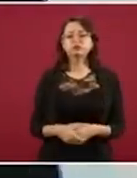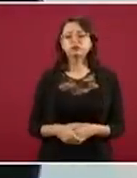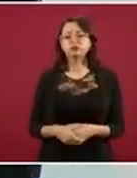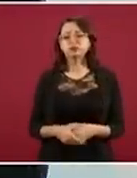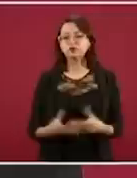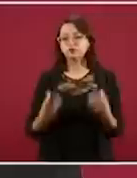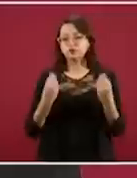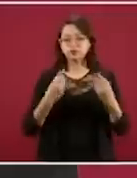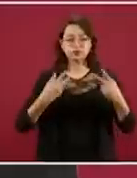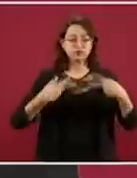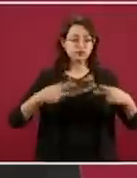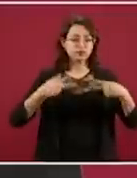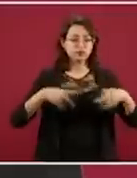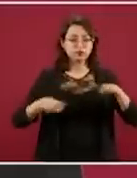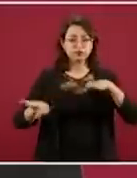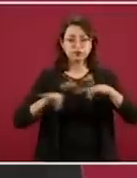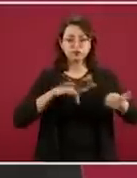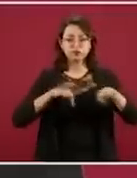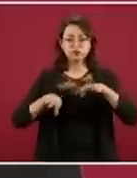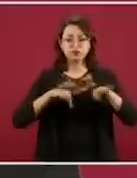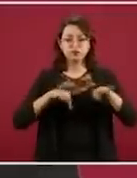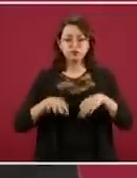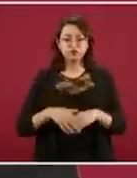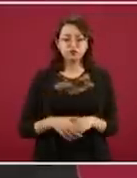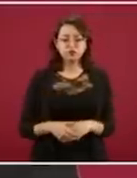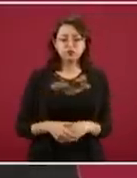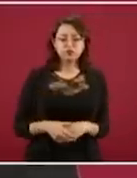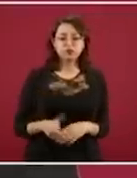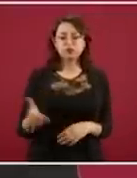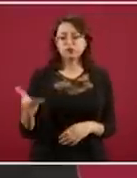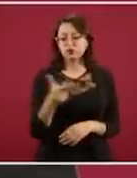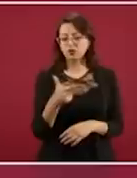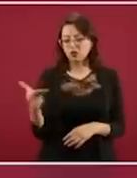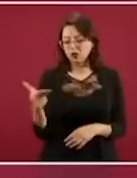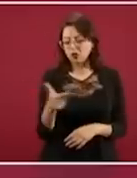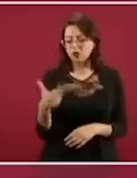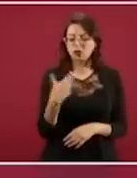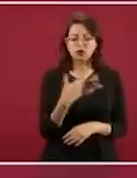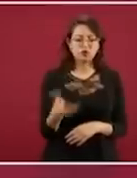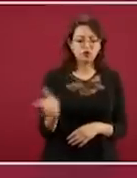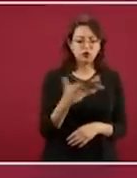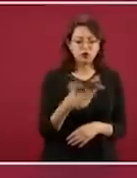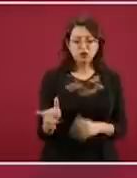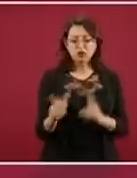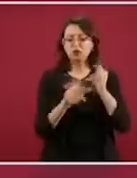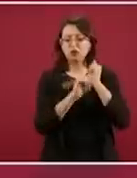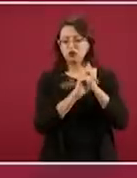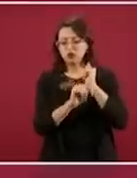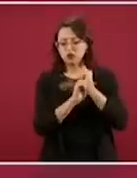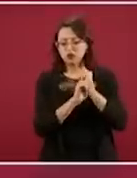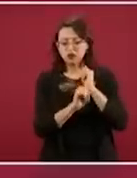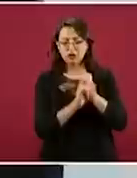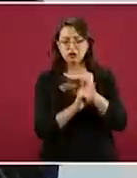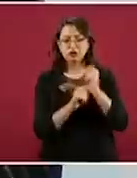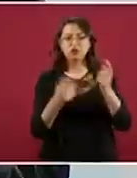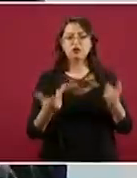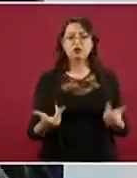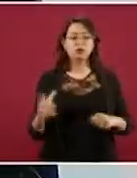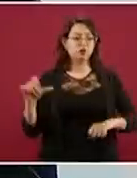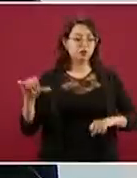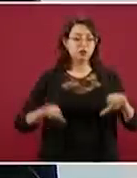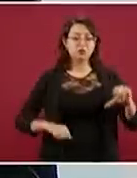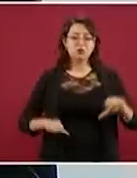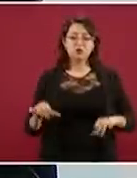Son muchos trabajadores en hoteles, en restaurantes, transporte, una actividad